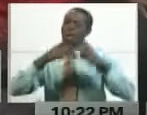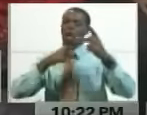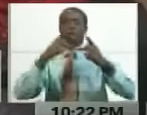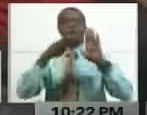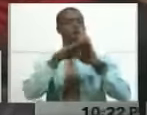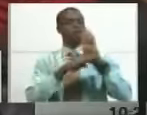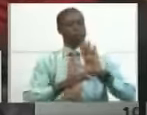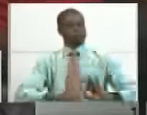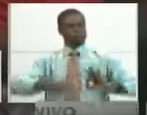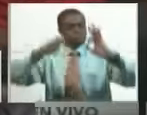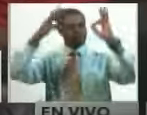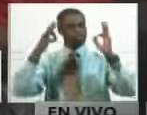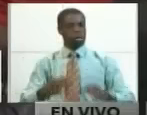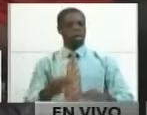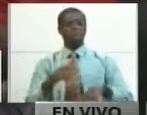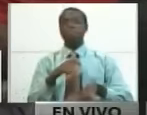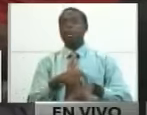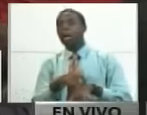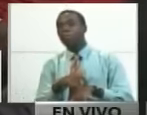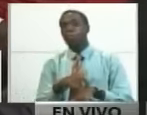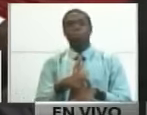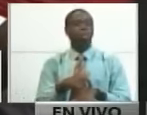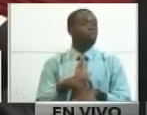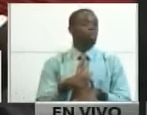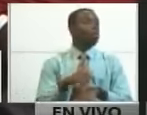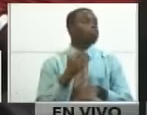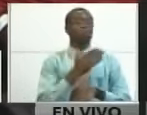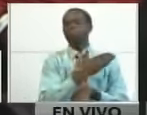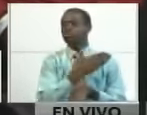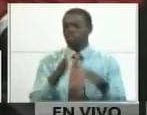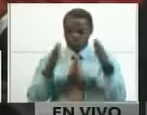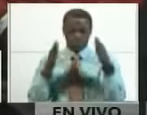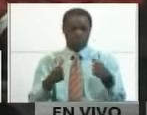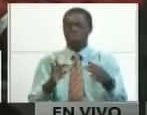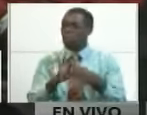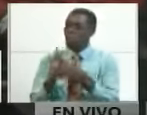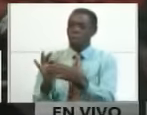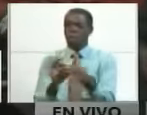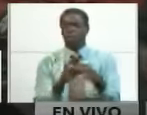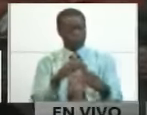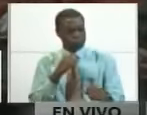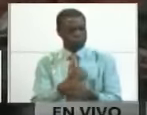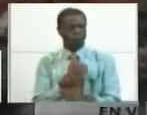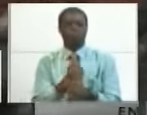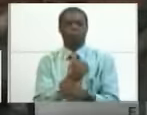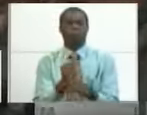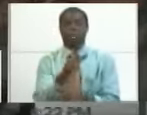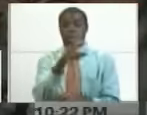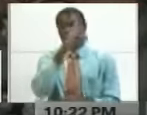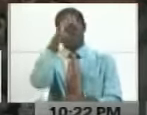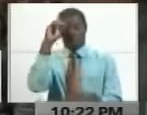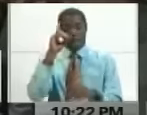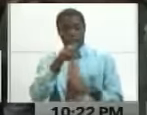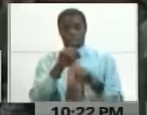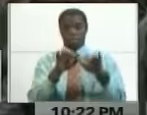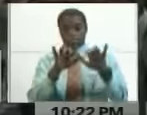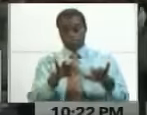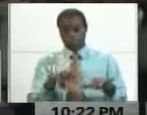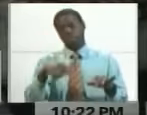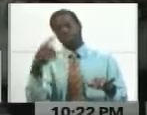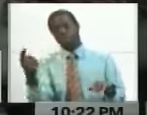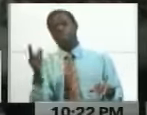tiempo, sin distraernos, con mucho espíritu unitario, que lo está escribiendo Diosdado Cabello y Eduardo